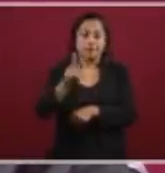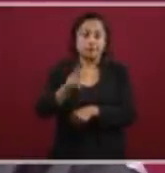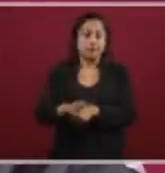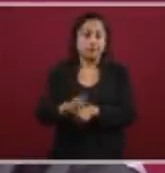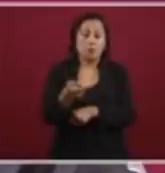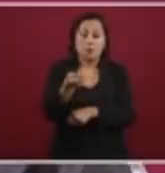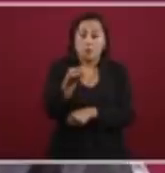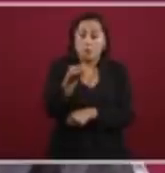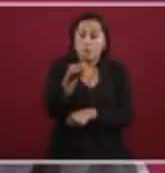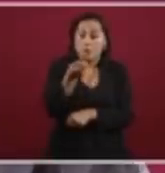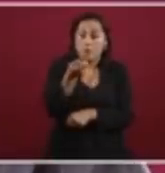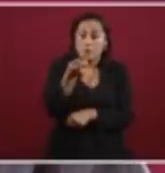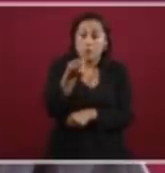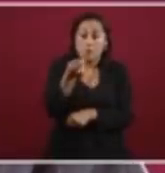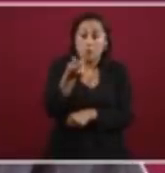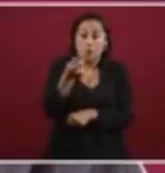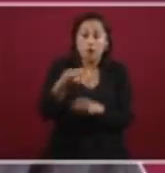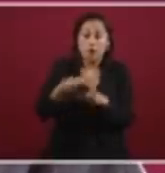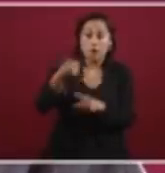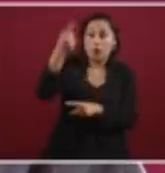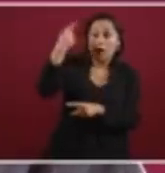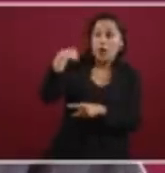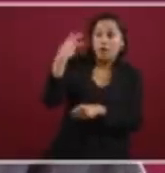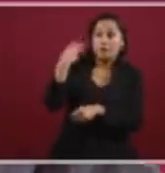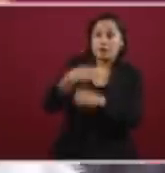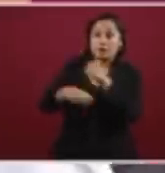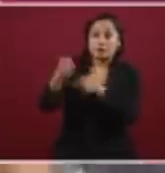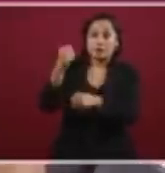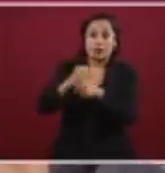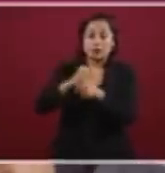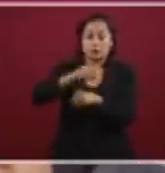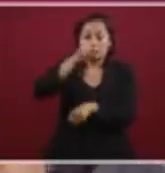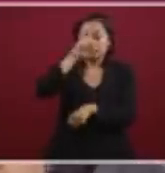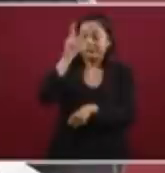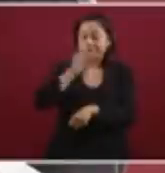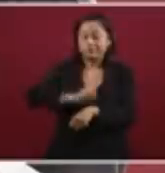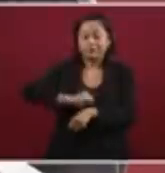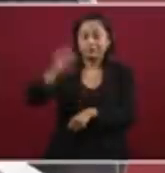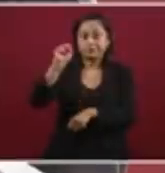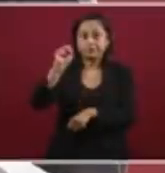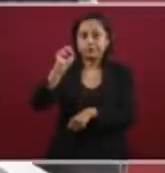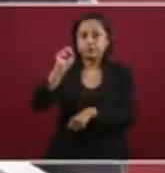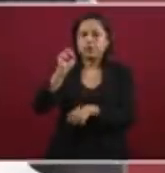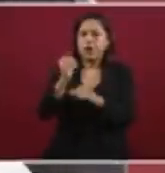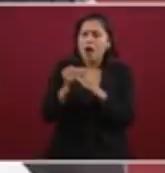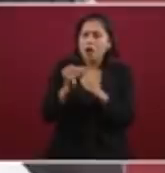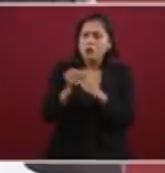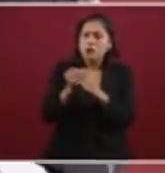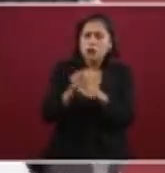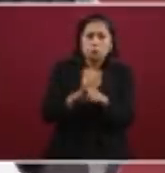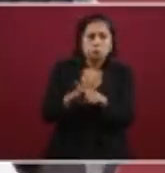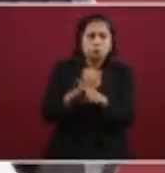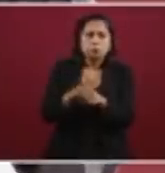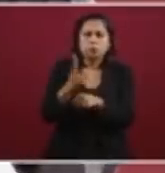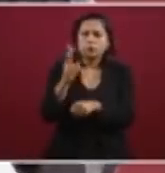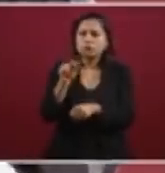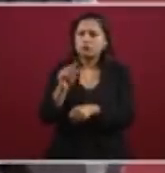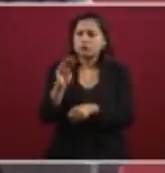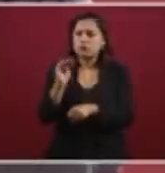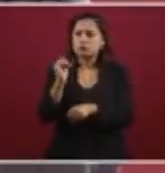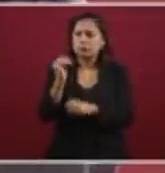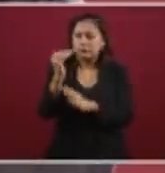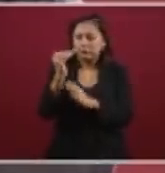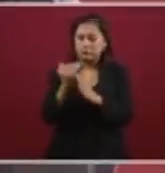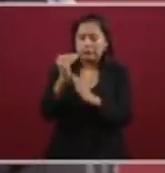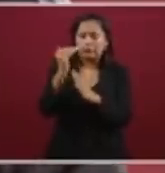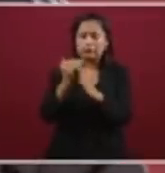de un período en tres años hasta abajo del 3 la inflación entonces